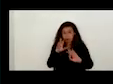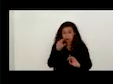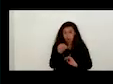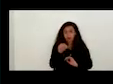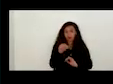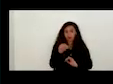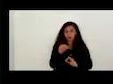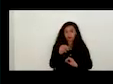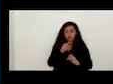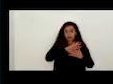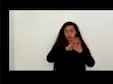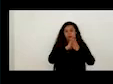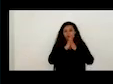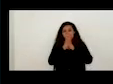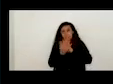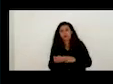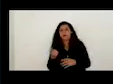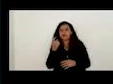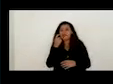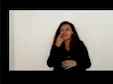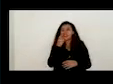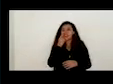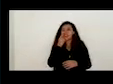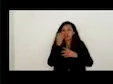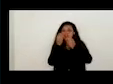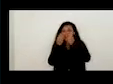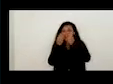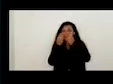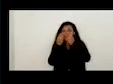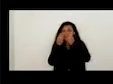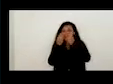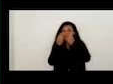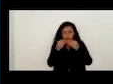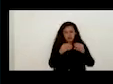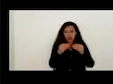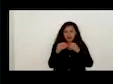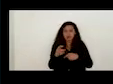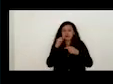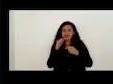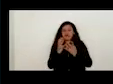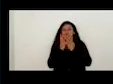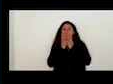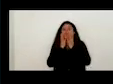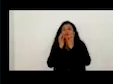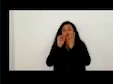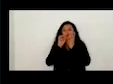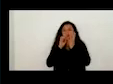a la pérdida de piezas dentales y esta pérdida de piezas dentales con el paso del tiempo